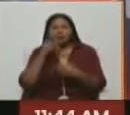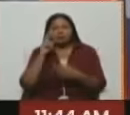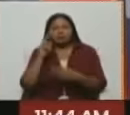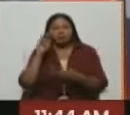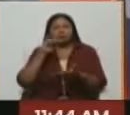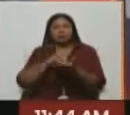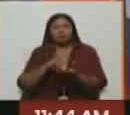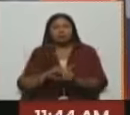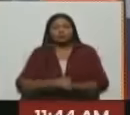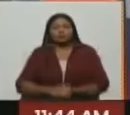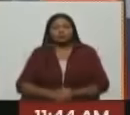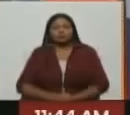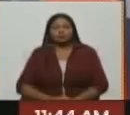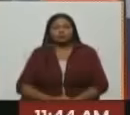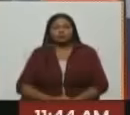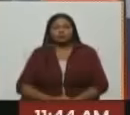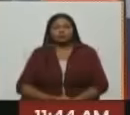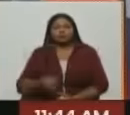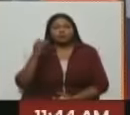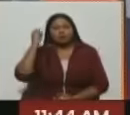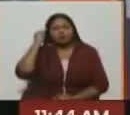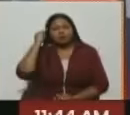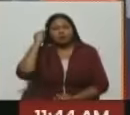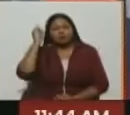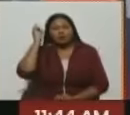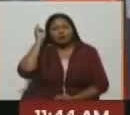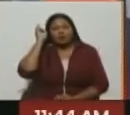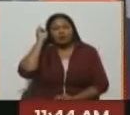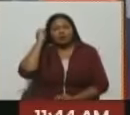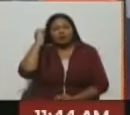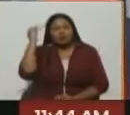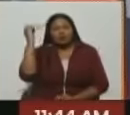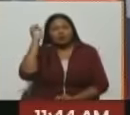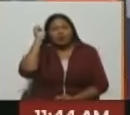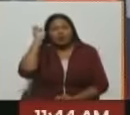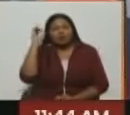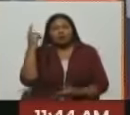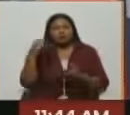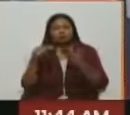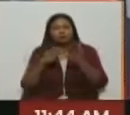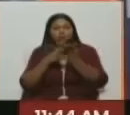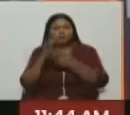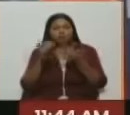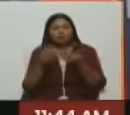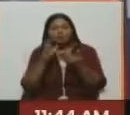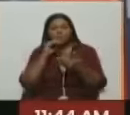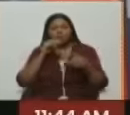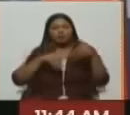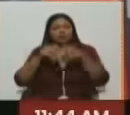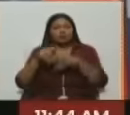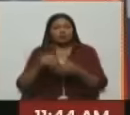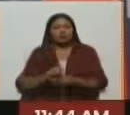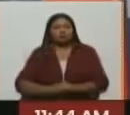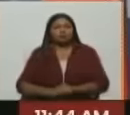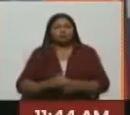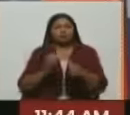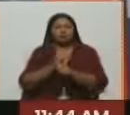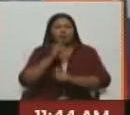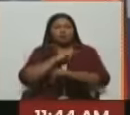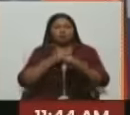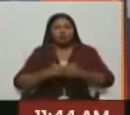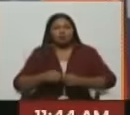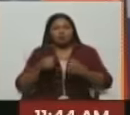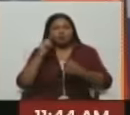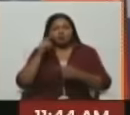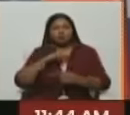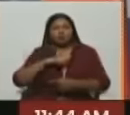implica crear fake news, desasosiego, buscar por una vía no electoral la toma del poder, generar